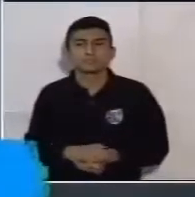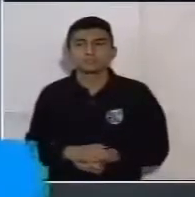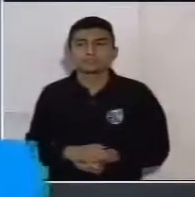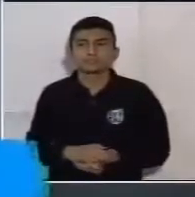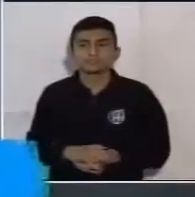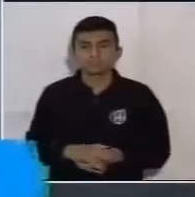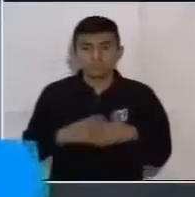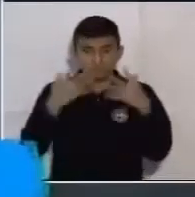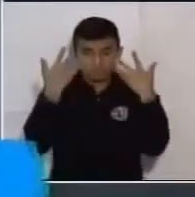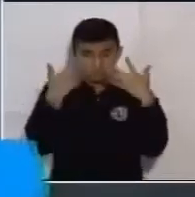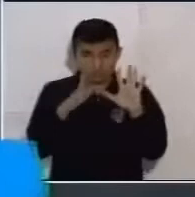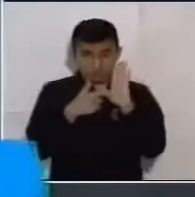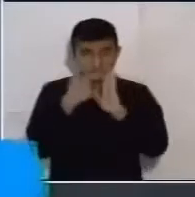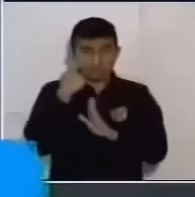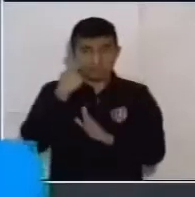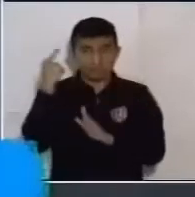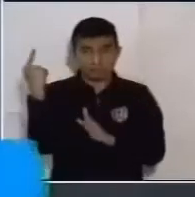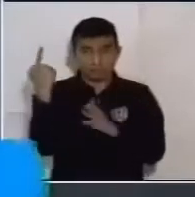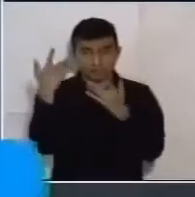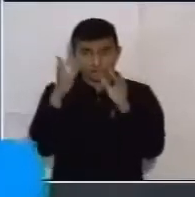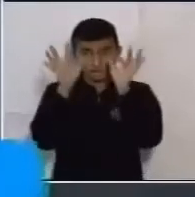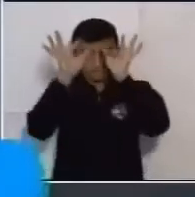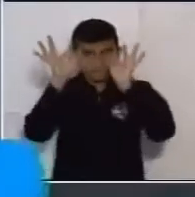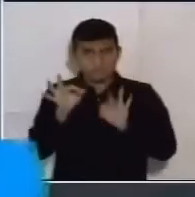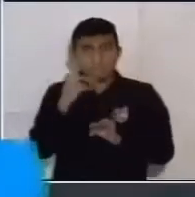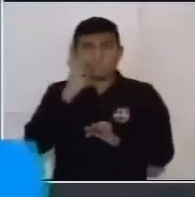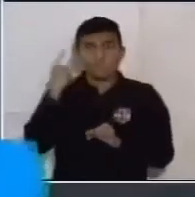Si lo colocamos así, como está ahí,